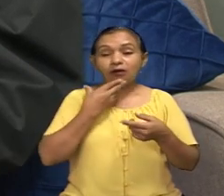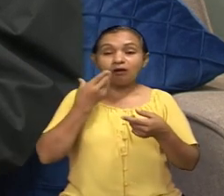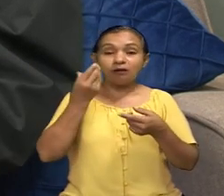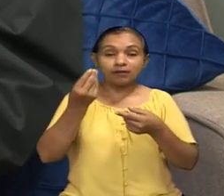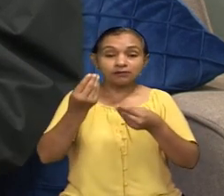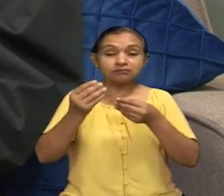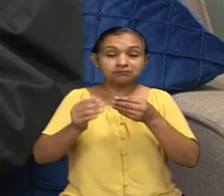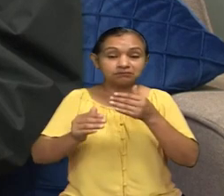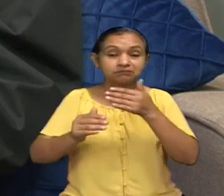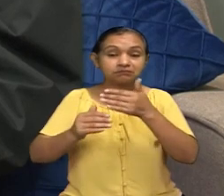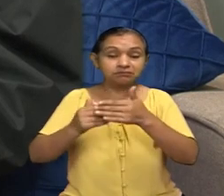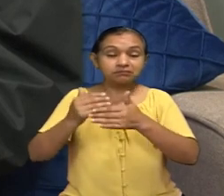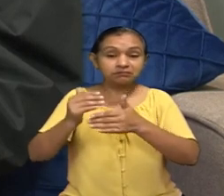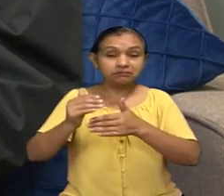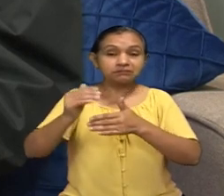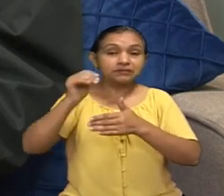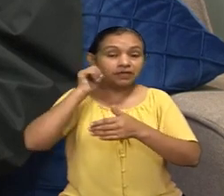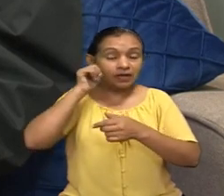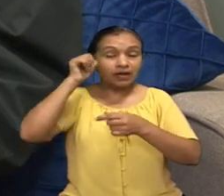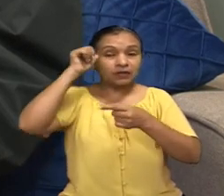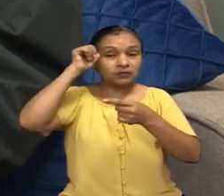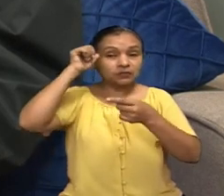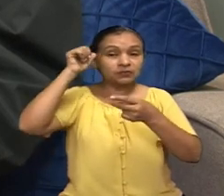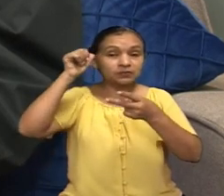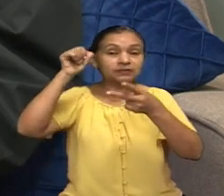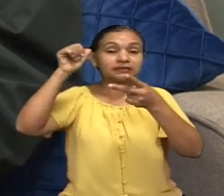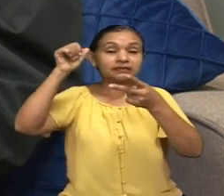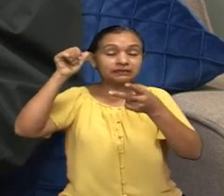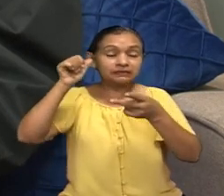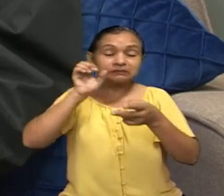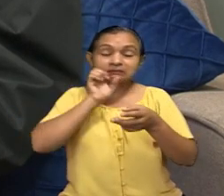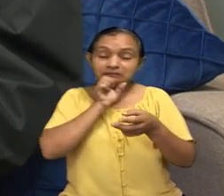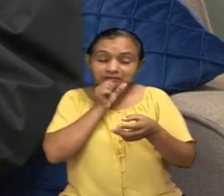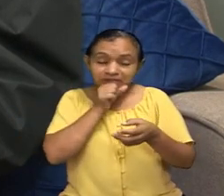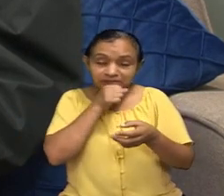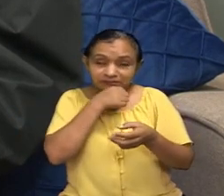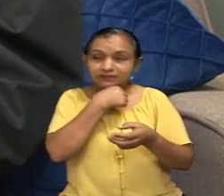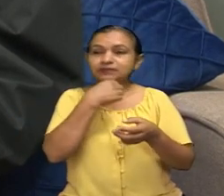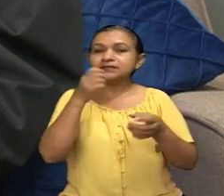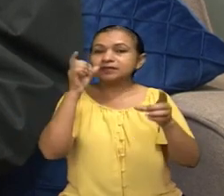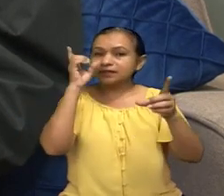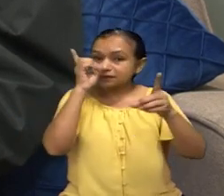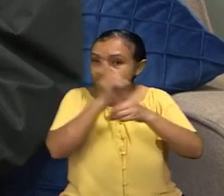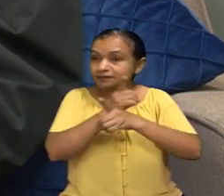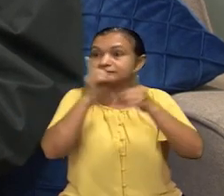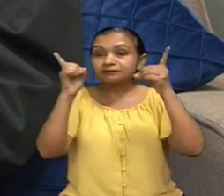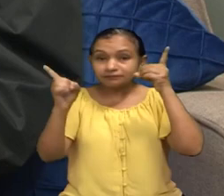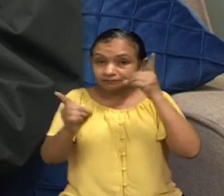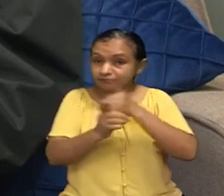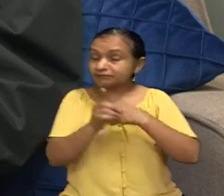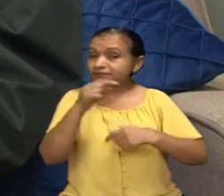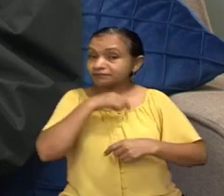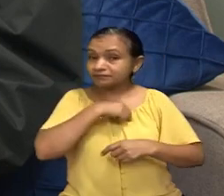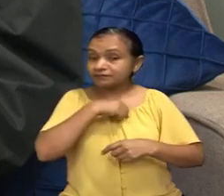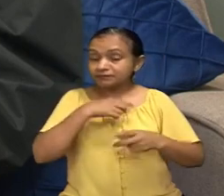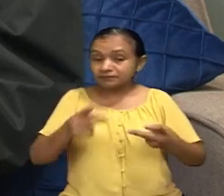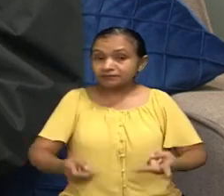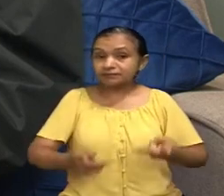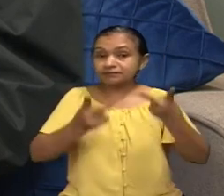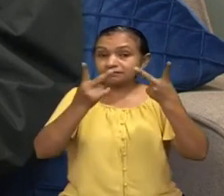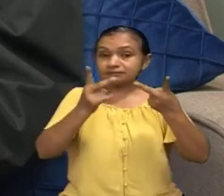vamos a llegar a la adultez y vamos a llegar a la adultez mayor. Entonces, tenemos que tener conciencia que la vida es un